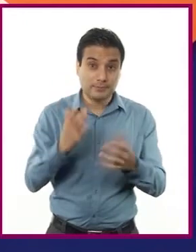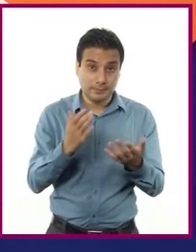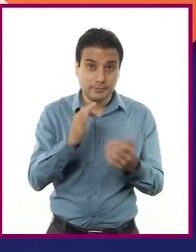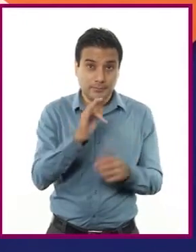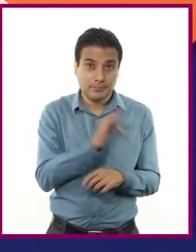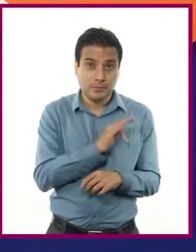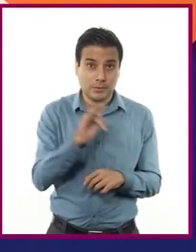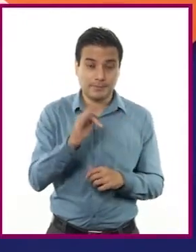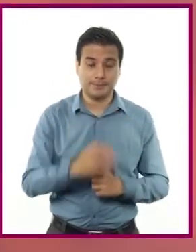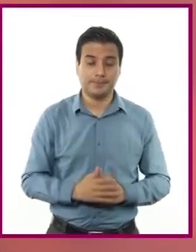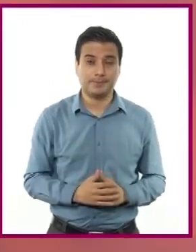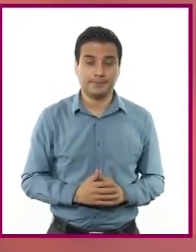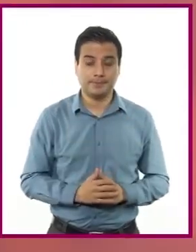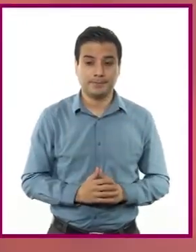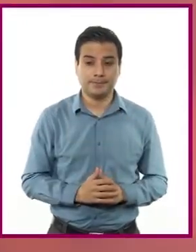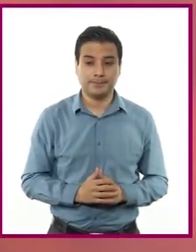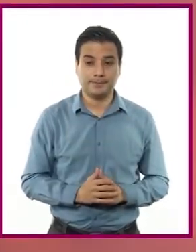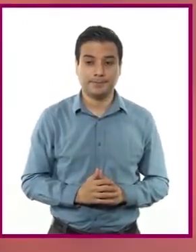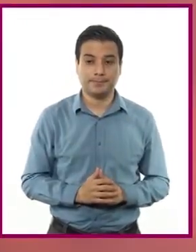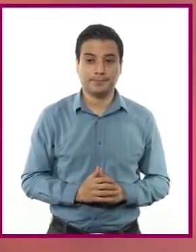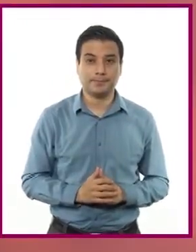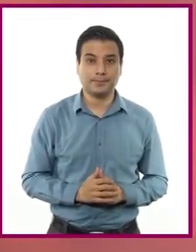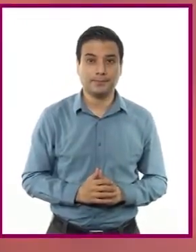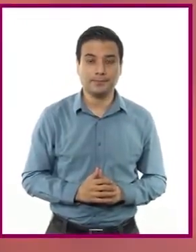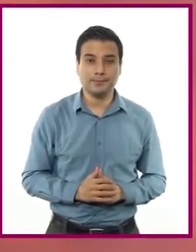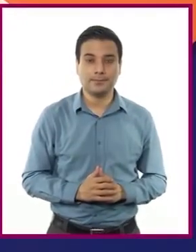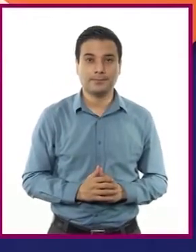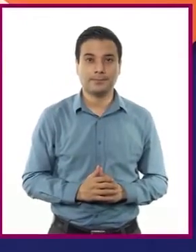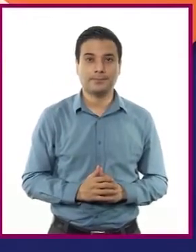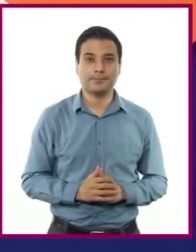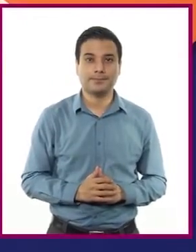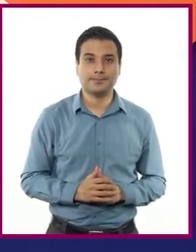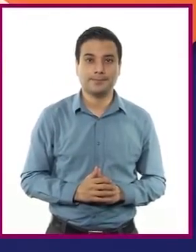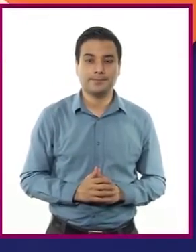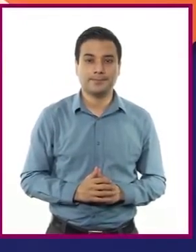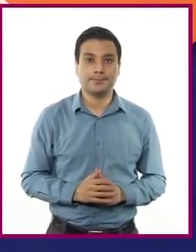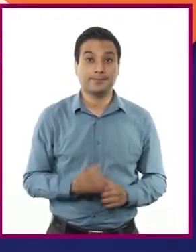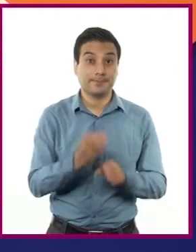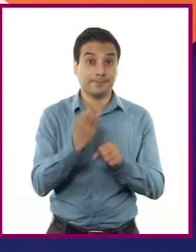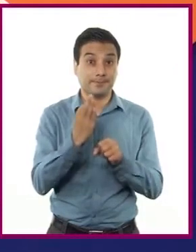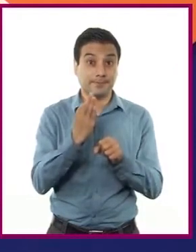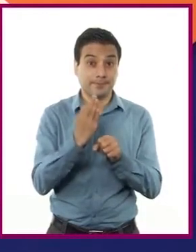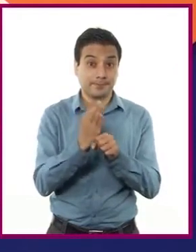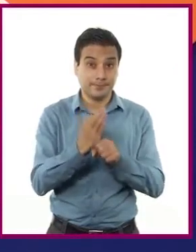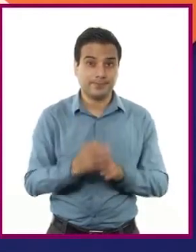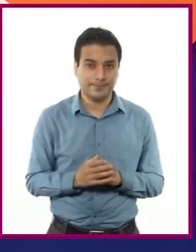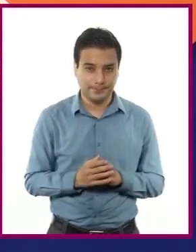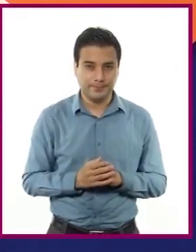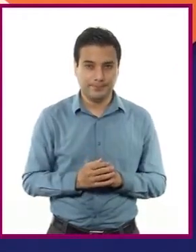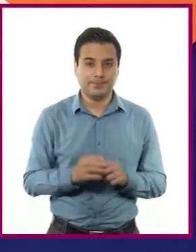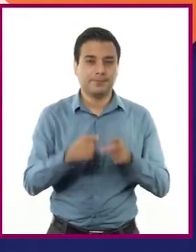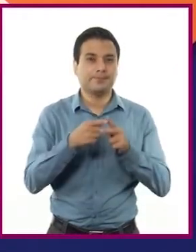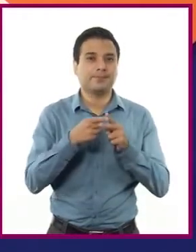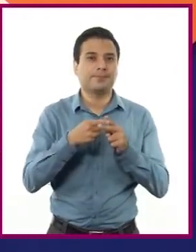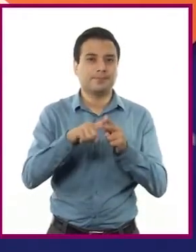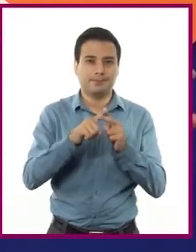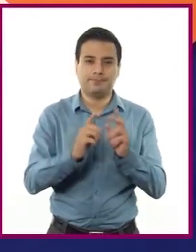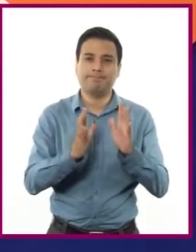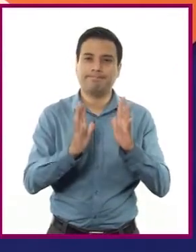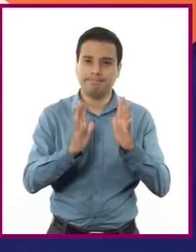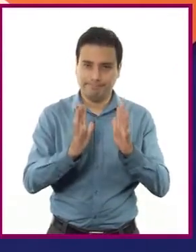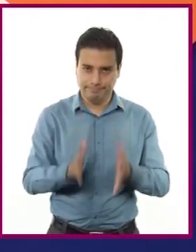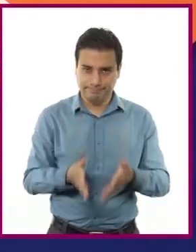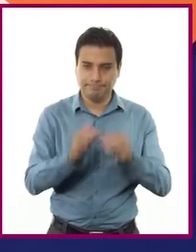enriquecer nuestra definición. ¿Qué te parece, Elena, si trabajamos con una matriz que nos